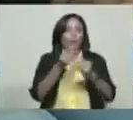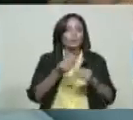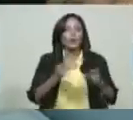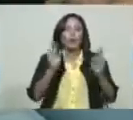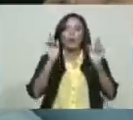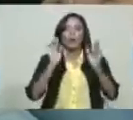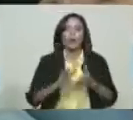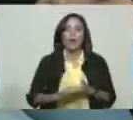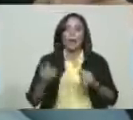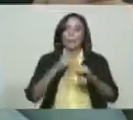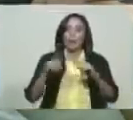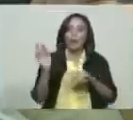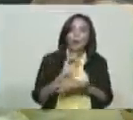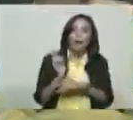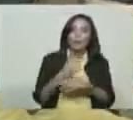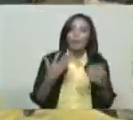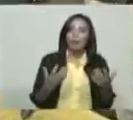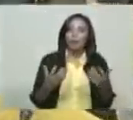pero no va a ocurrir por ahora,